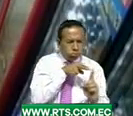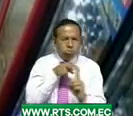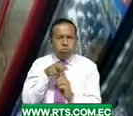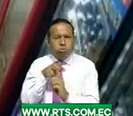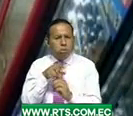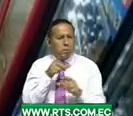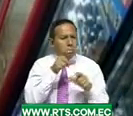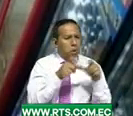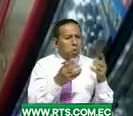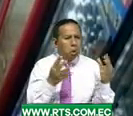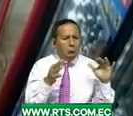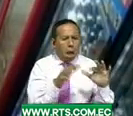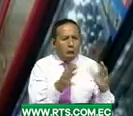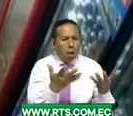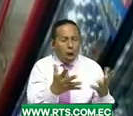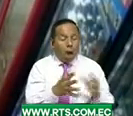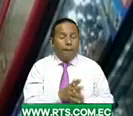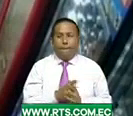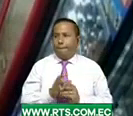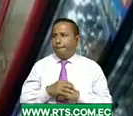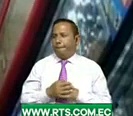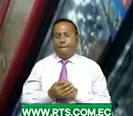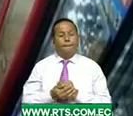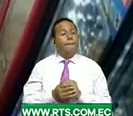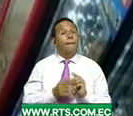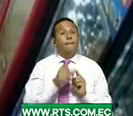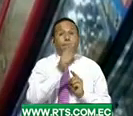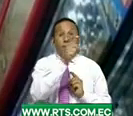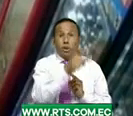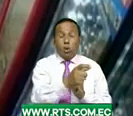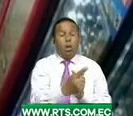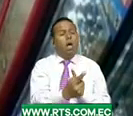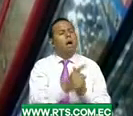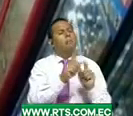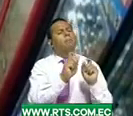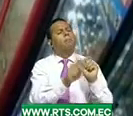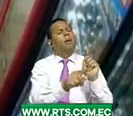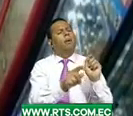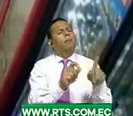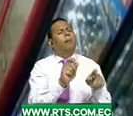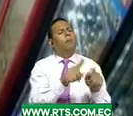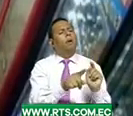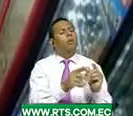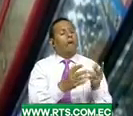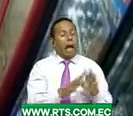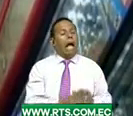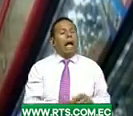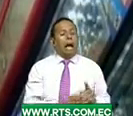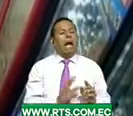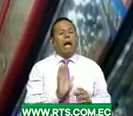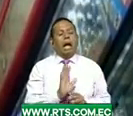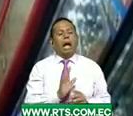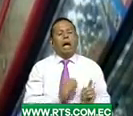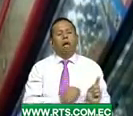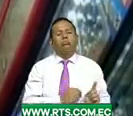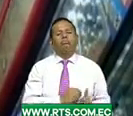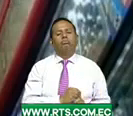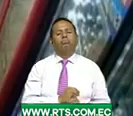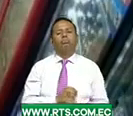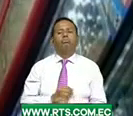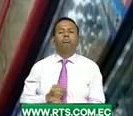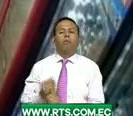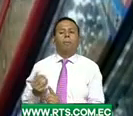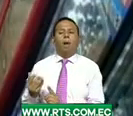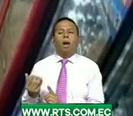aprovecha. Hace varias preguntas a la propietaria y de manera sospechosa sale de la tienda como si estuviera esperando a alguien y